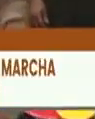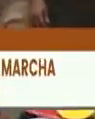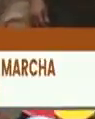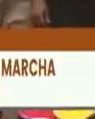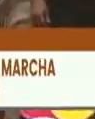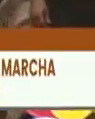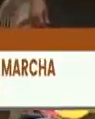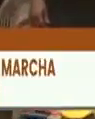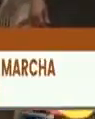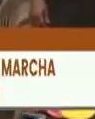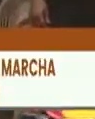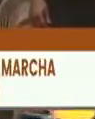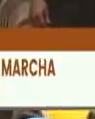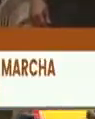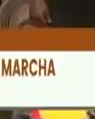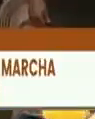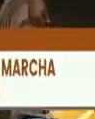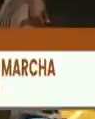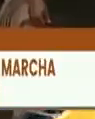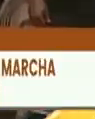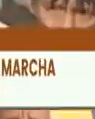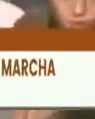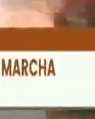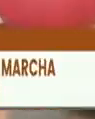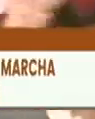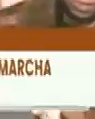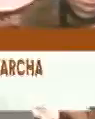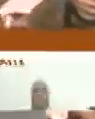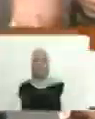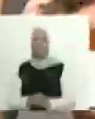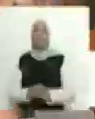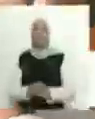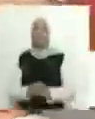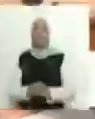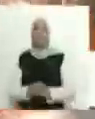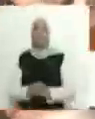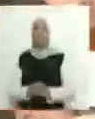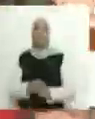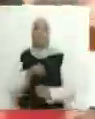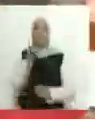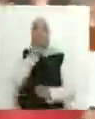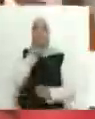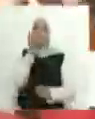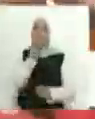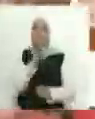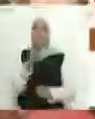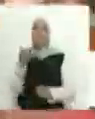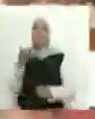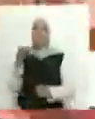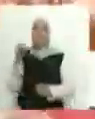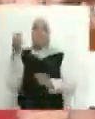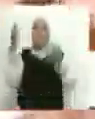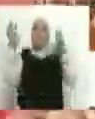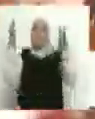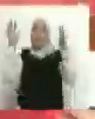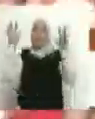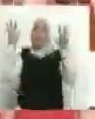Vamos a mandarle un saludo a Nicolás de aquí desde el Zulia, pues vamos a levantar la mano arriba, arriba, arriba, arriba, arriba, arriba, arriba, arriba, arriba, arriba,